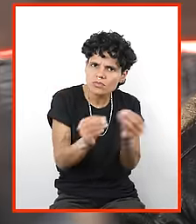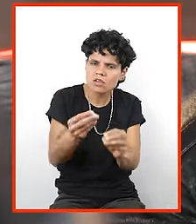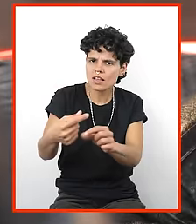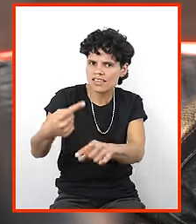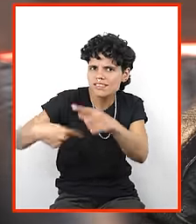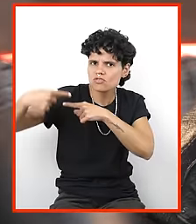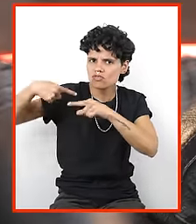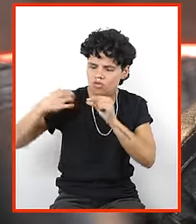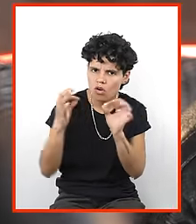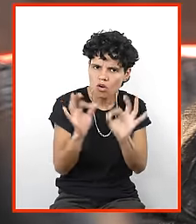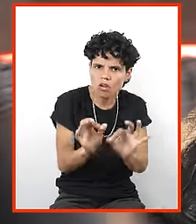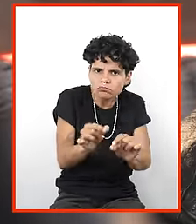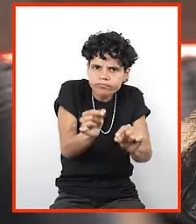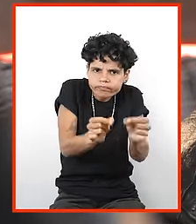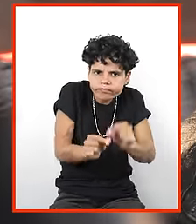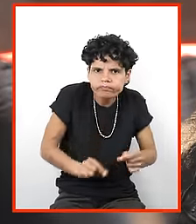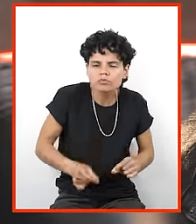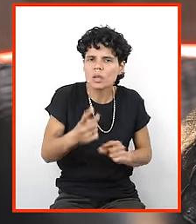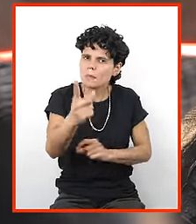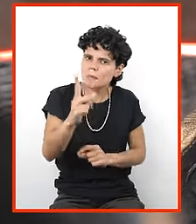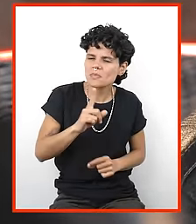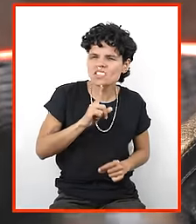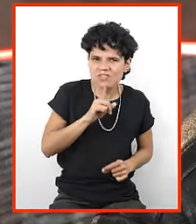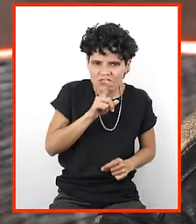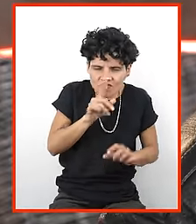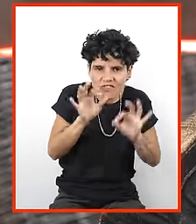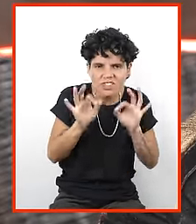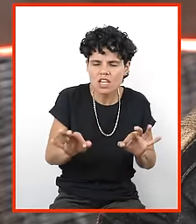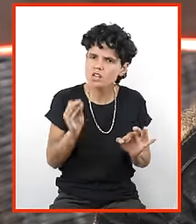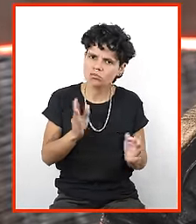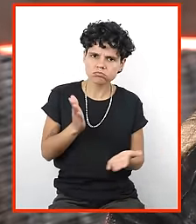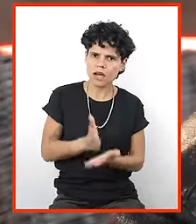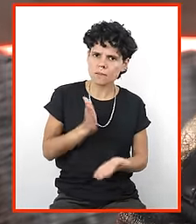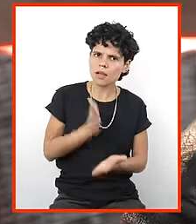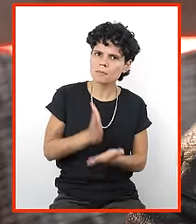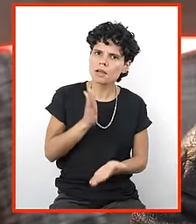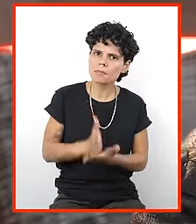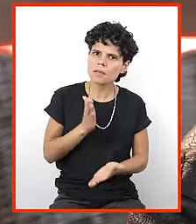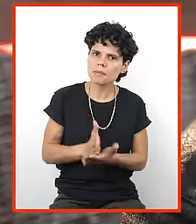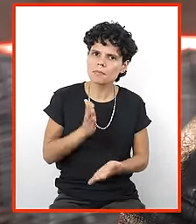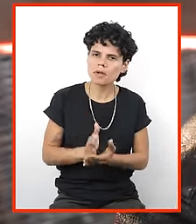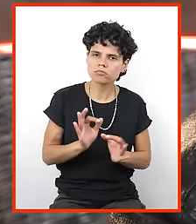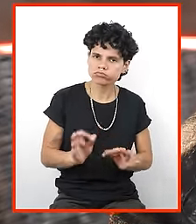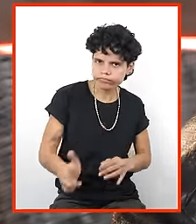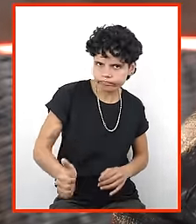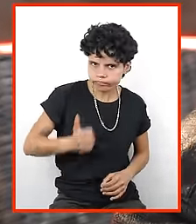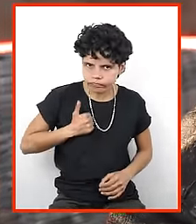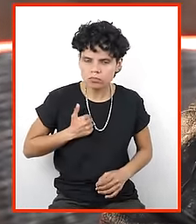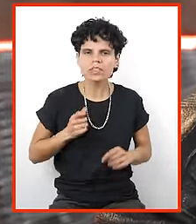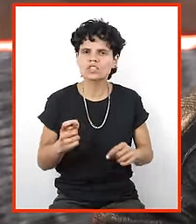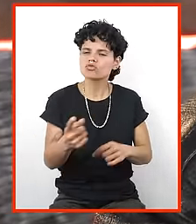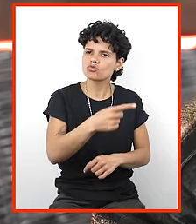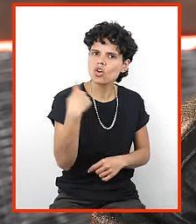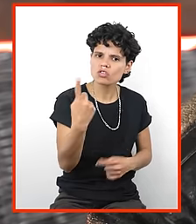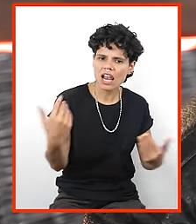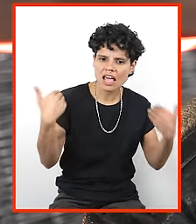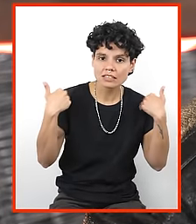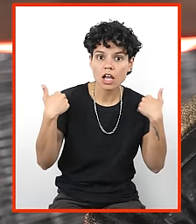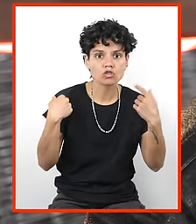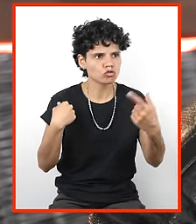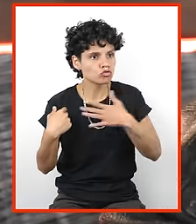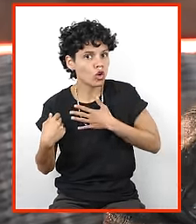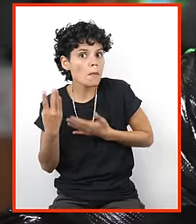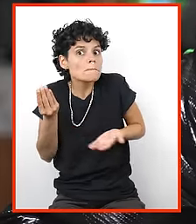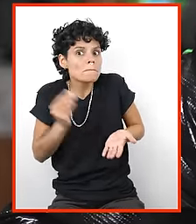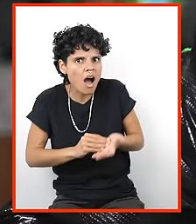es de alto nivel, de alto rendimiento, de un nivel de exigencia realmente exigente. O sea, ensayamos. No tanto como